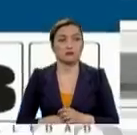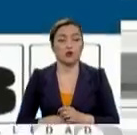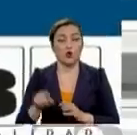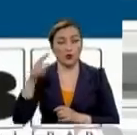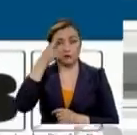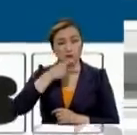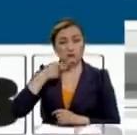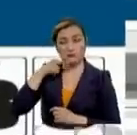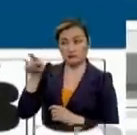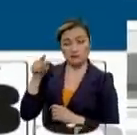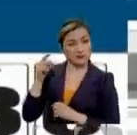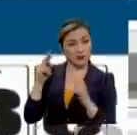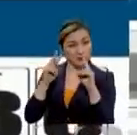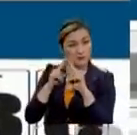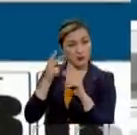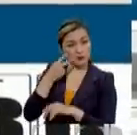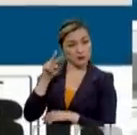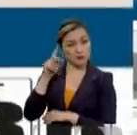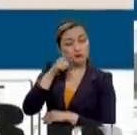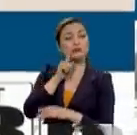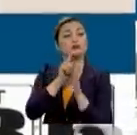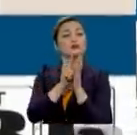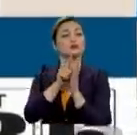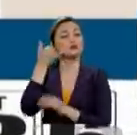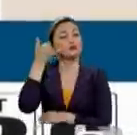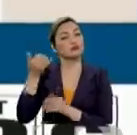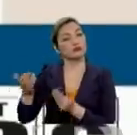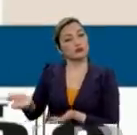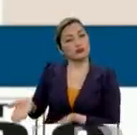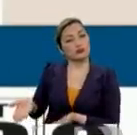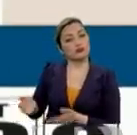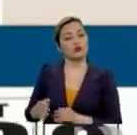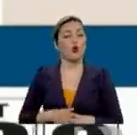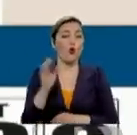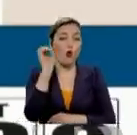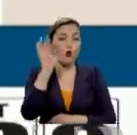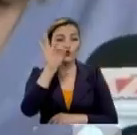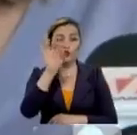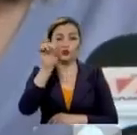tiene información sobre el paradero de Tessie, puede denunciar al 1-800-DELITO o al